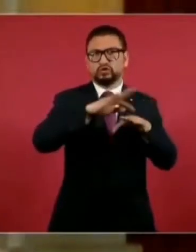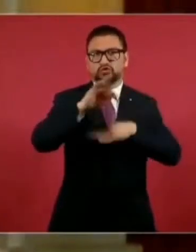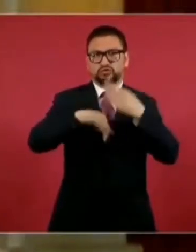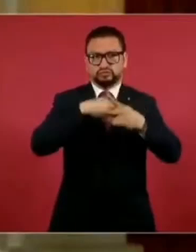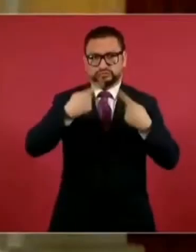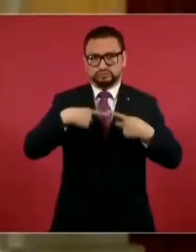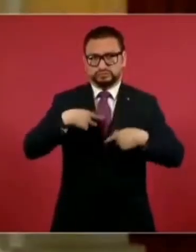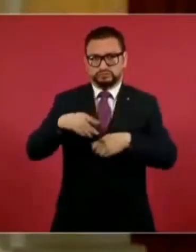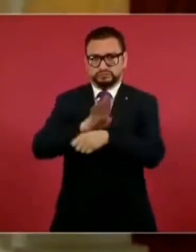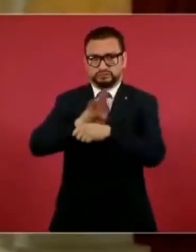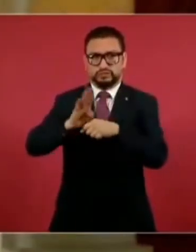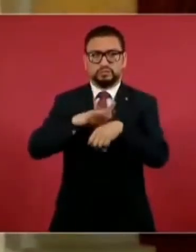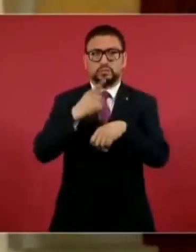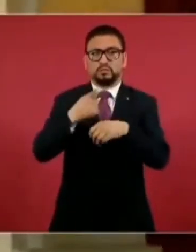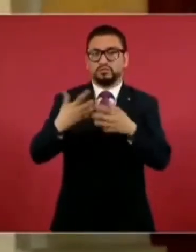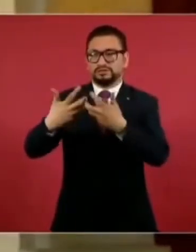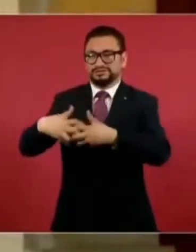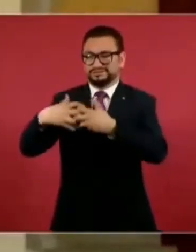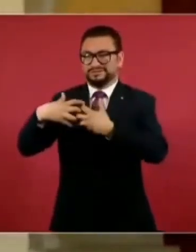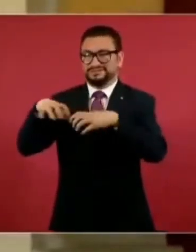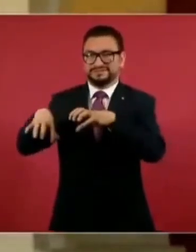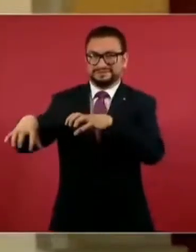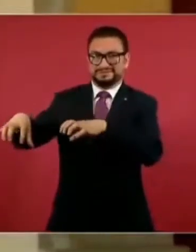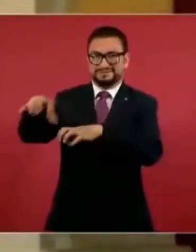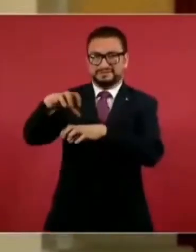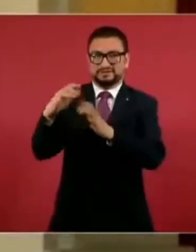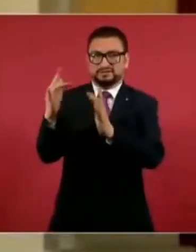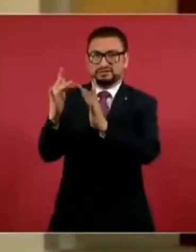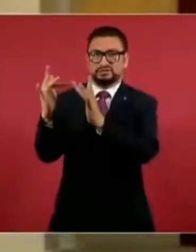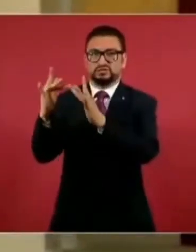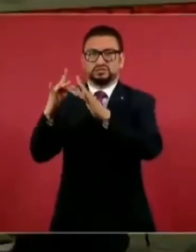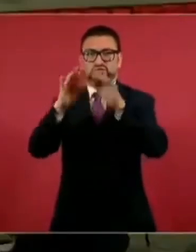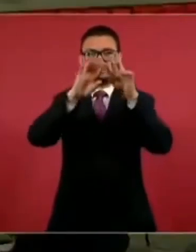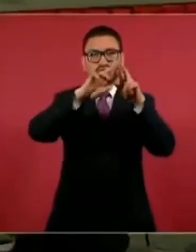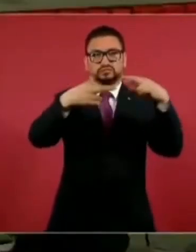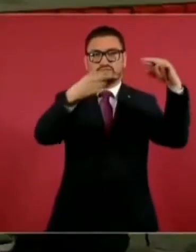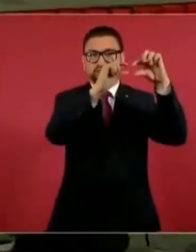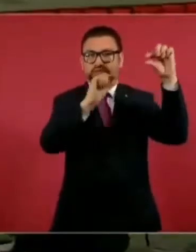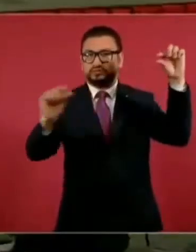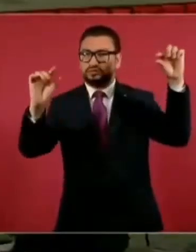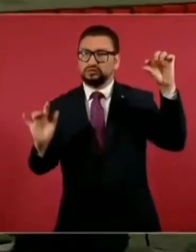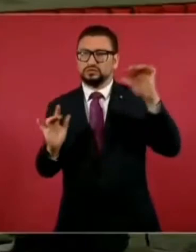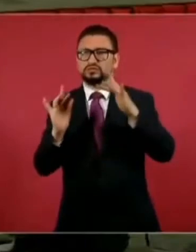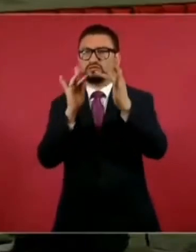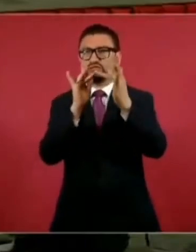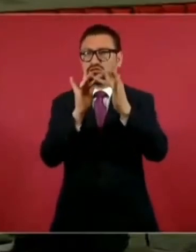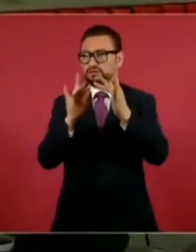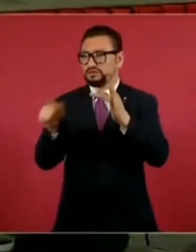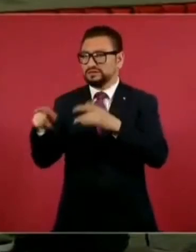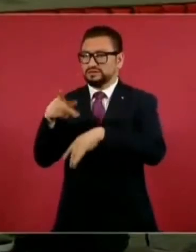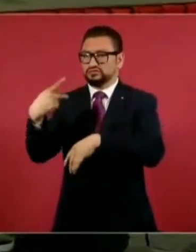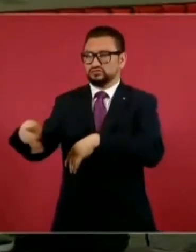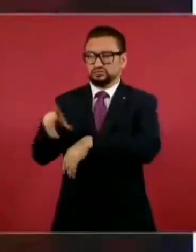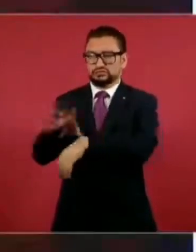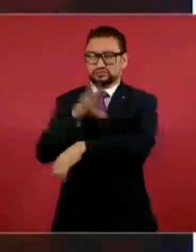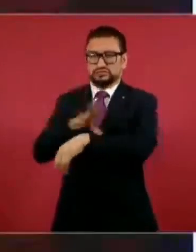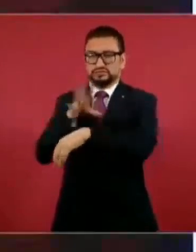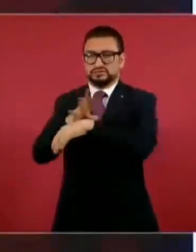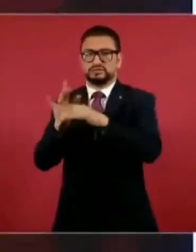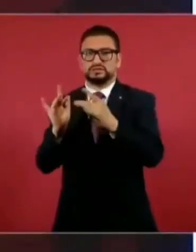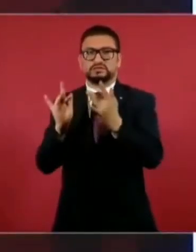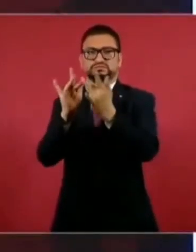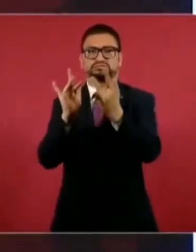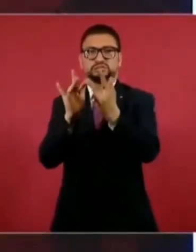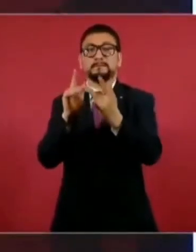qué? Porque las centrales generadoras se conectan a la red, inyectan su electricidad, pero no se encargan